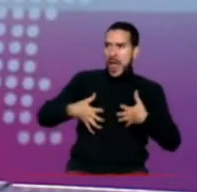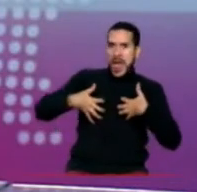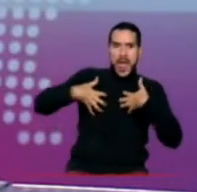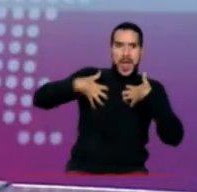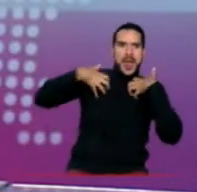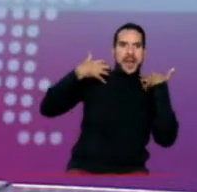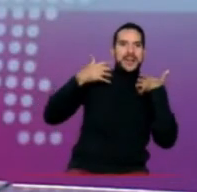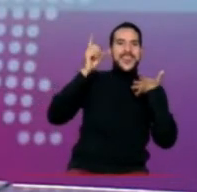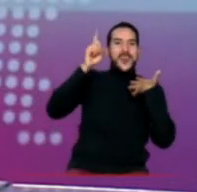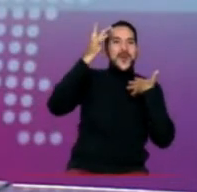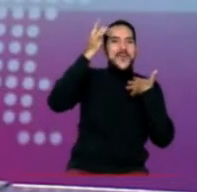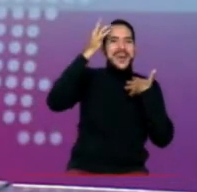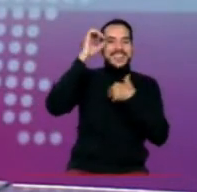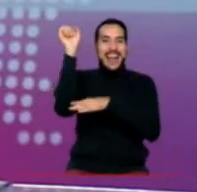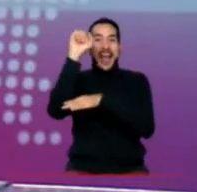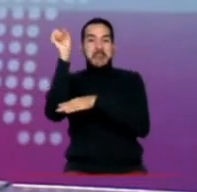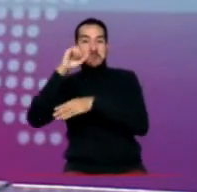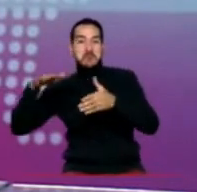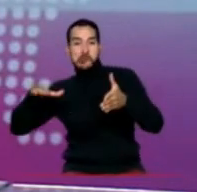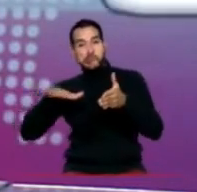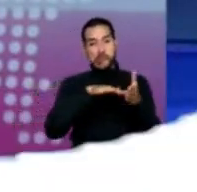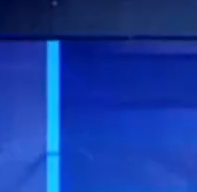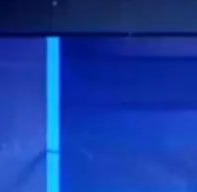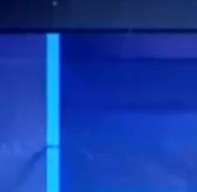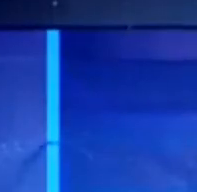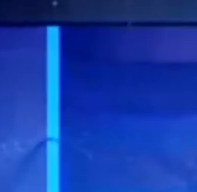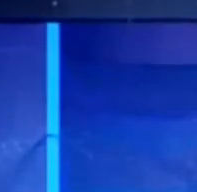comercial. Dos personas resultaron heridas.